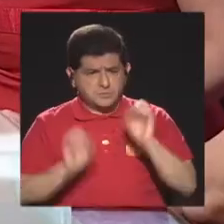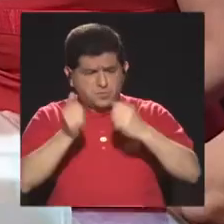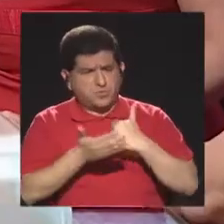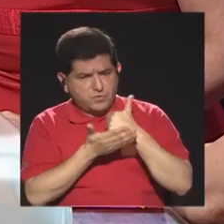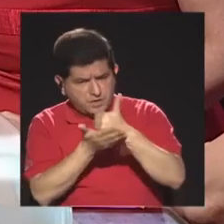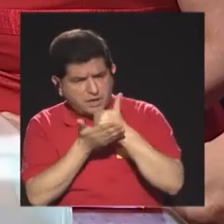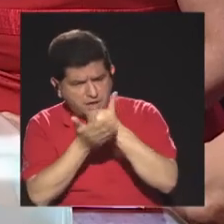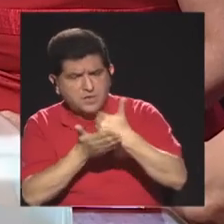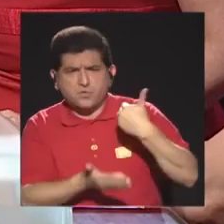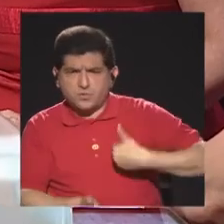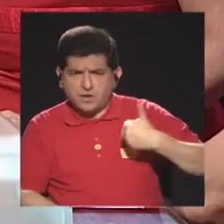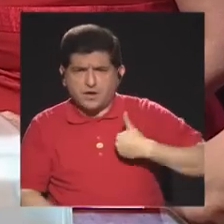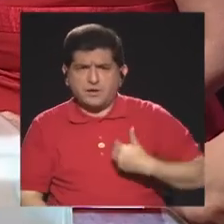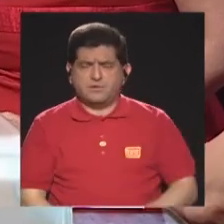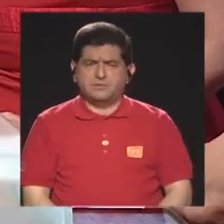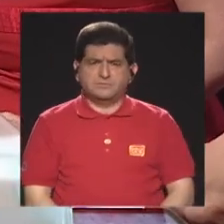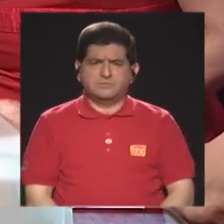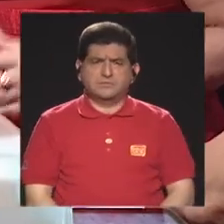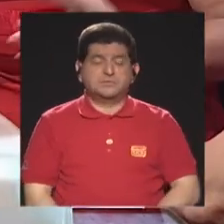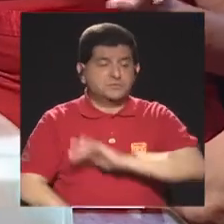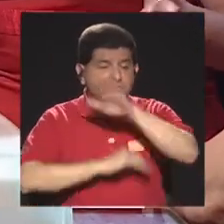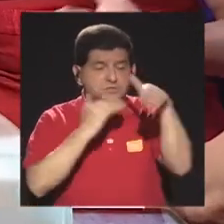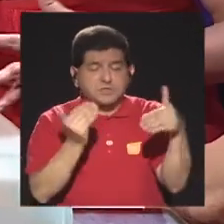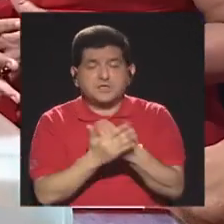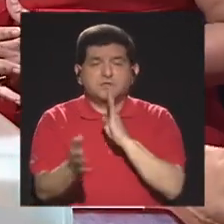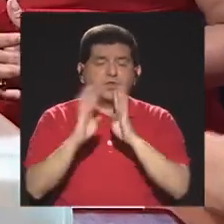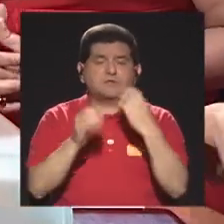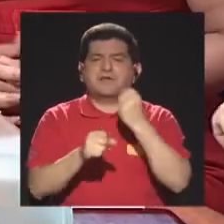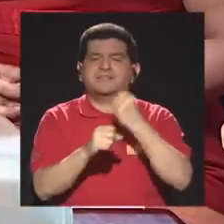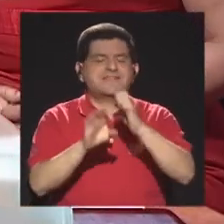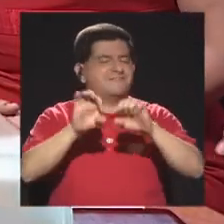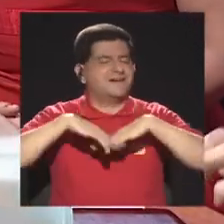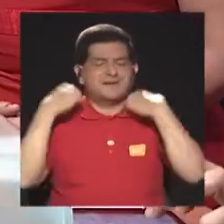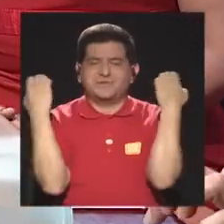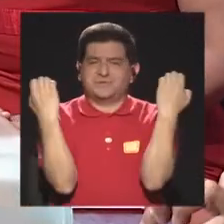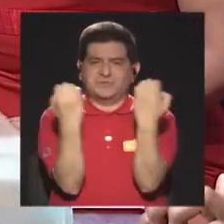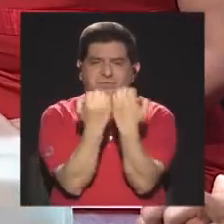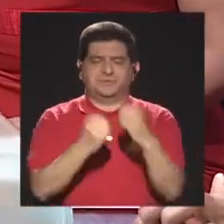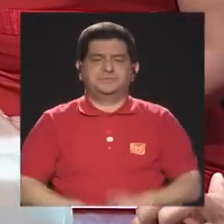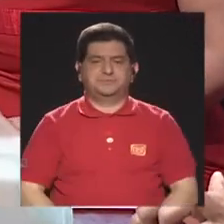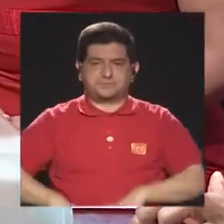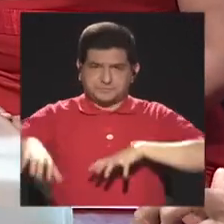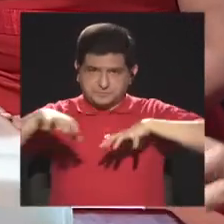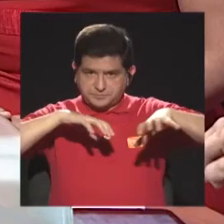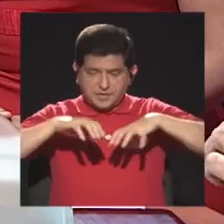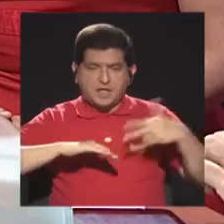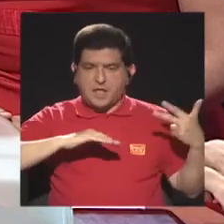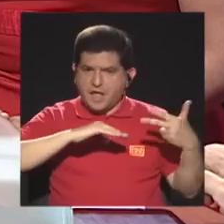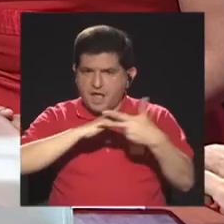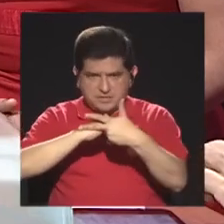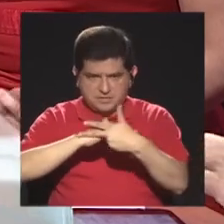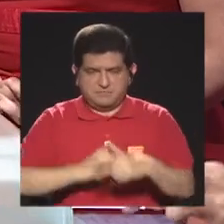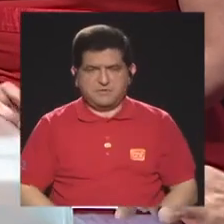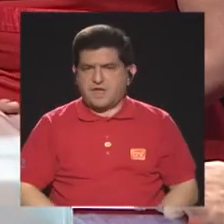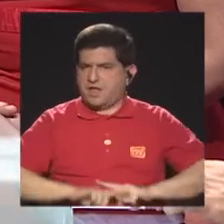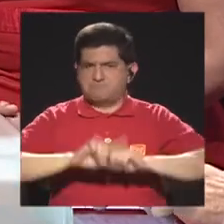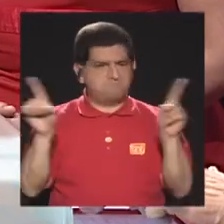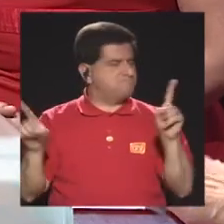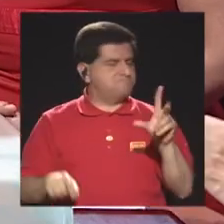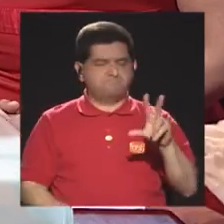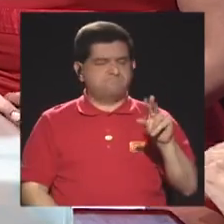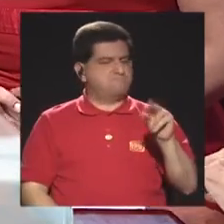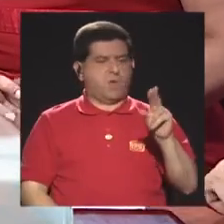estado haciendo siempre. O sea, como en todo hablamos de un trabajo en equipo, ¿verdad? Claro. Y la actividad portuaria no es la